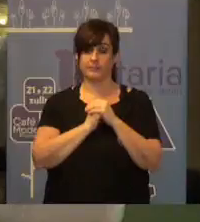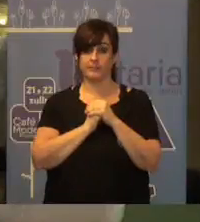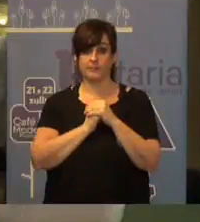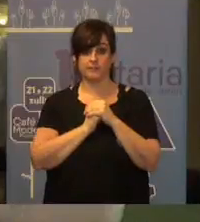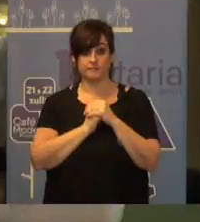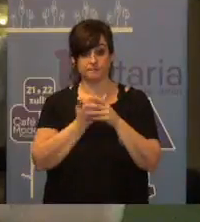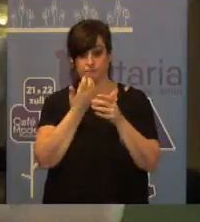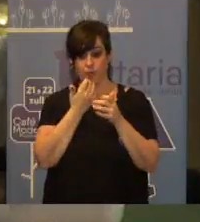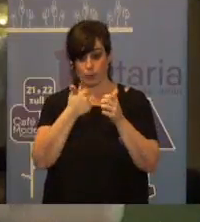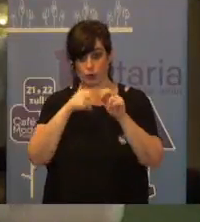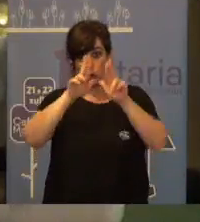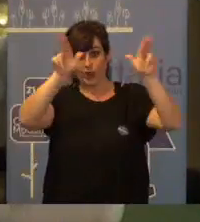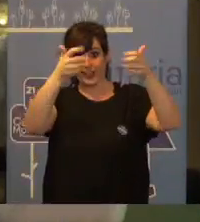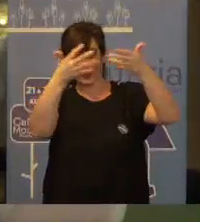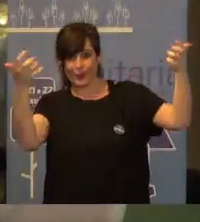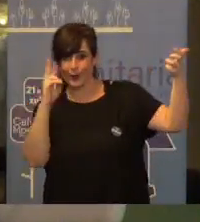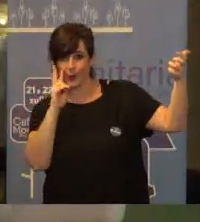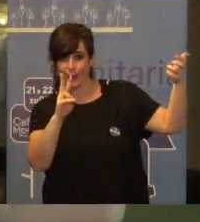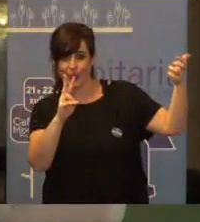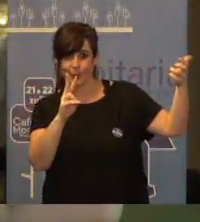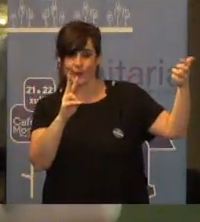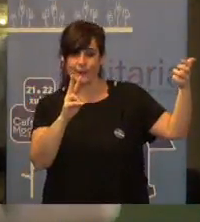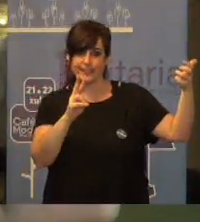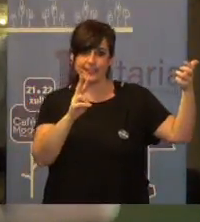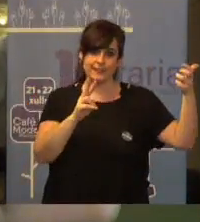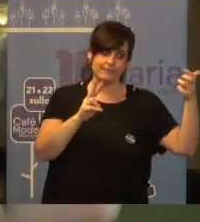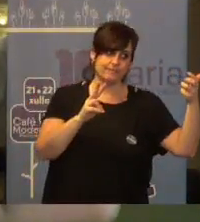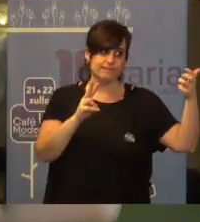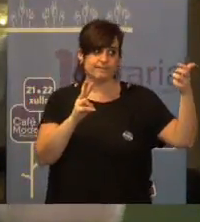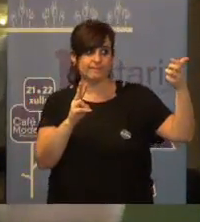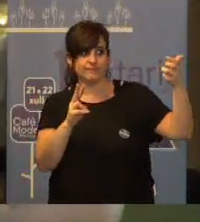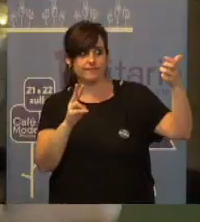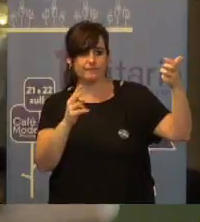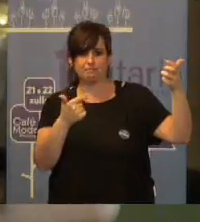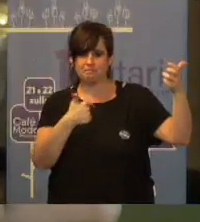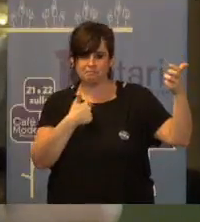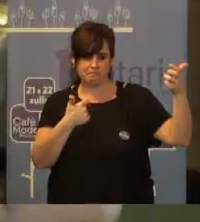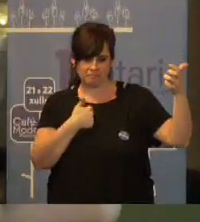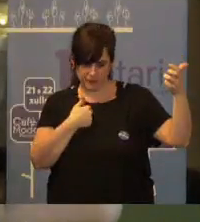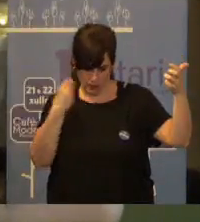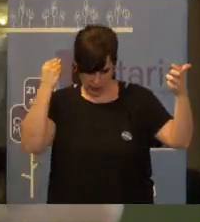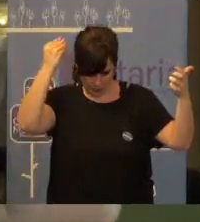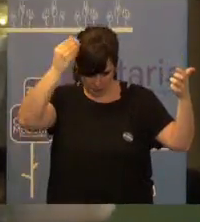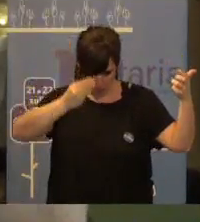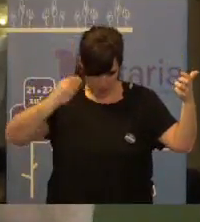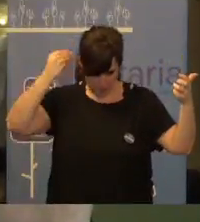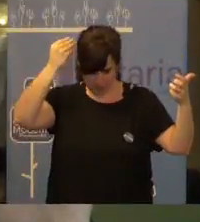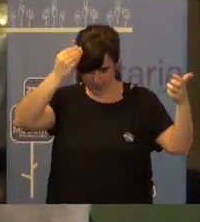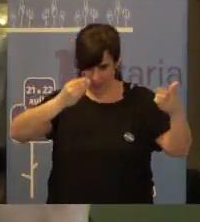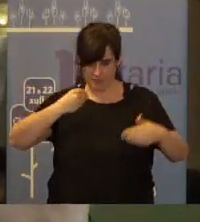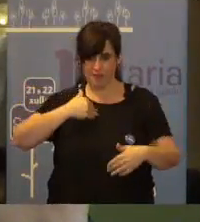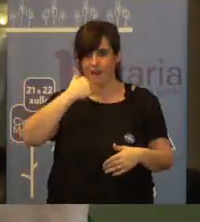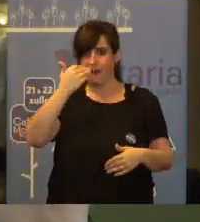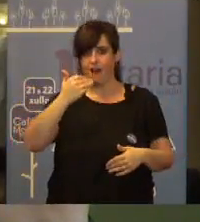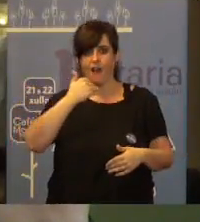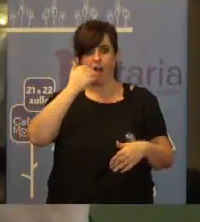vin o título, mover os marcos, nin de broma, pasóuseme pola imaginación a interpretación que